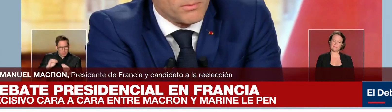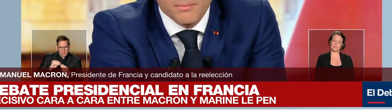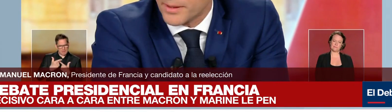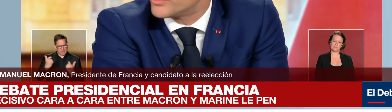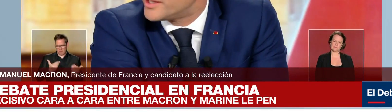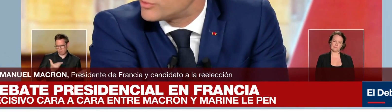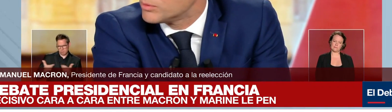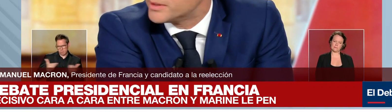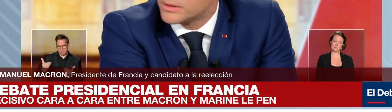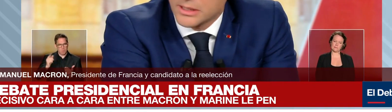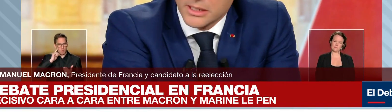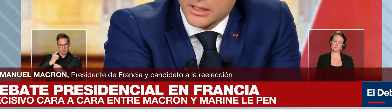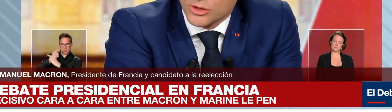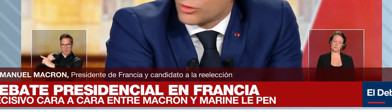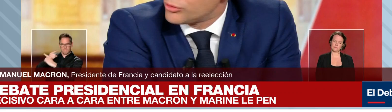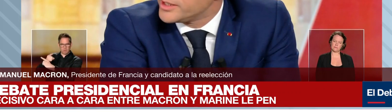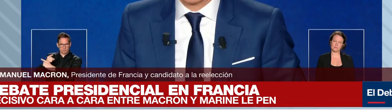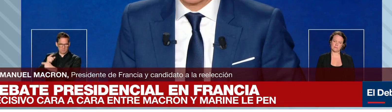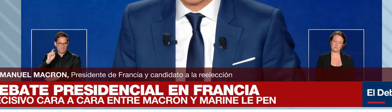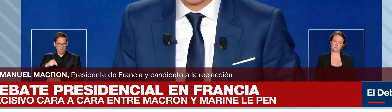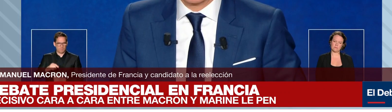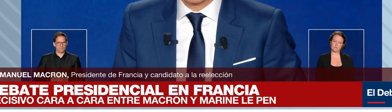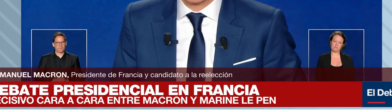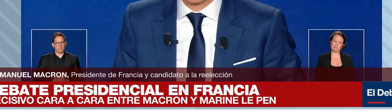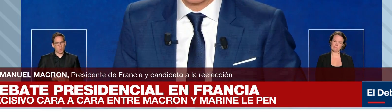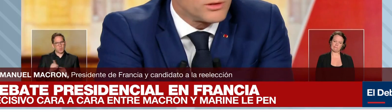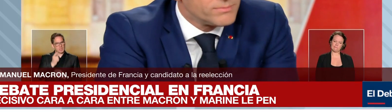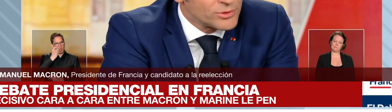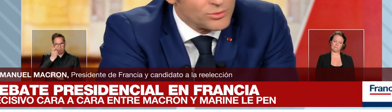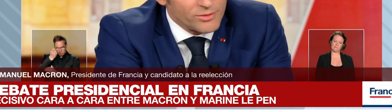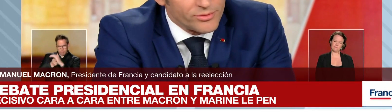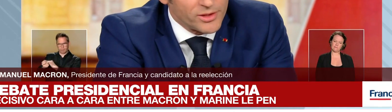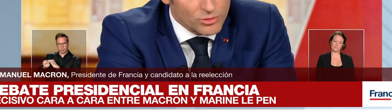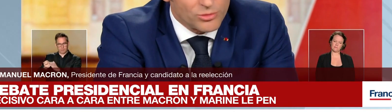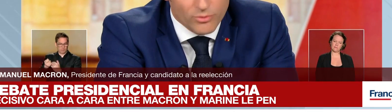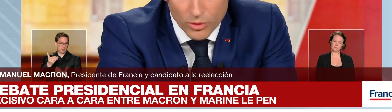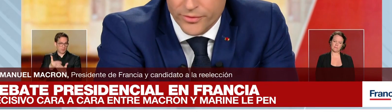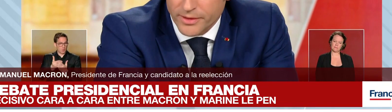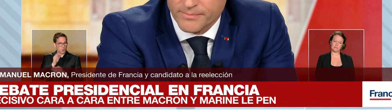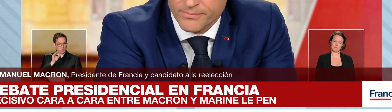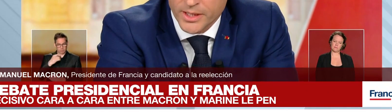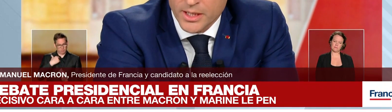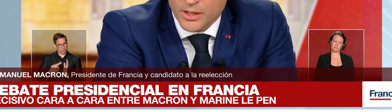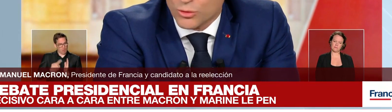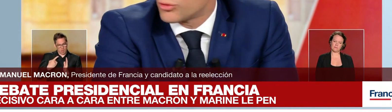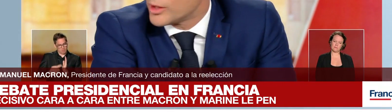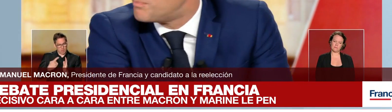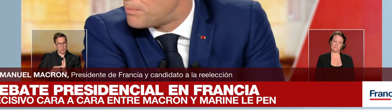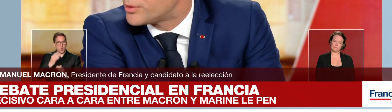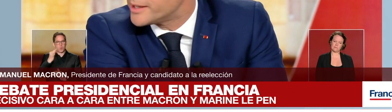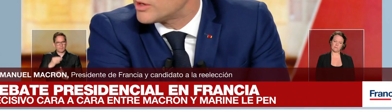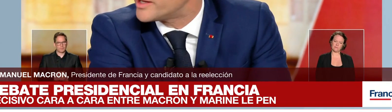defensa y también para el combate y para que no caiga Kiev. También apoyarlos económicamente, que están también algo que hemos